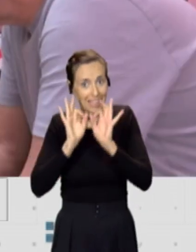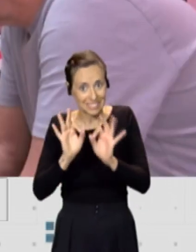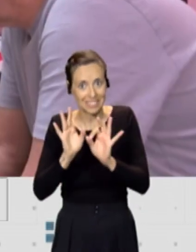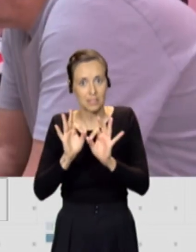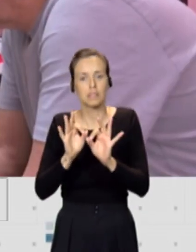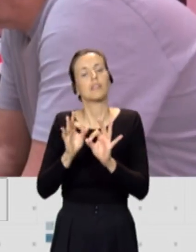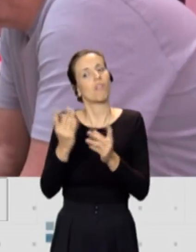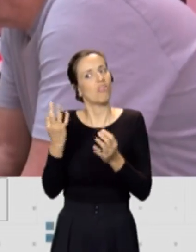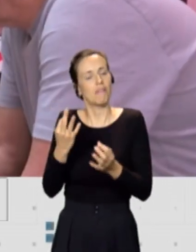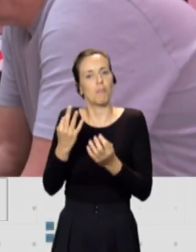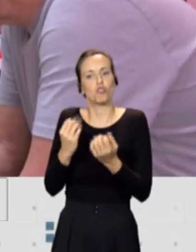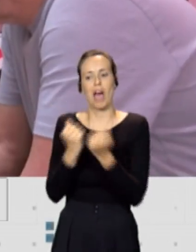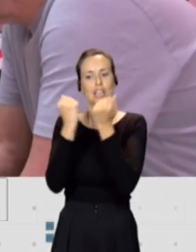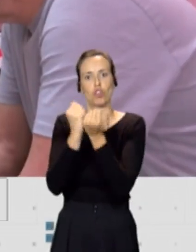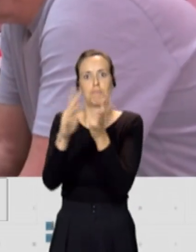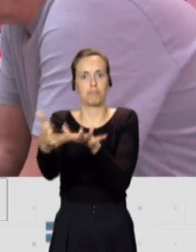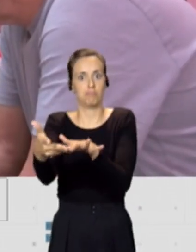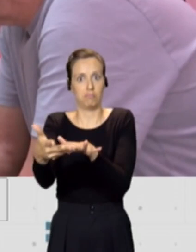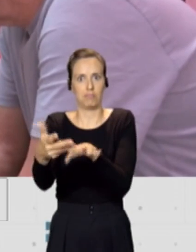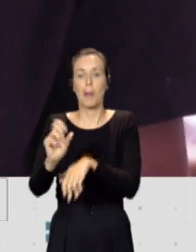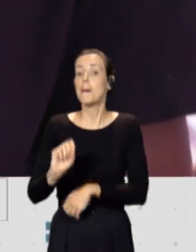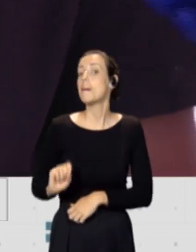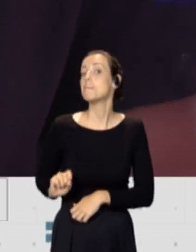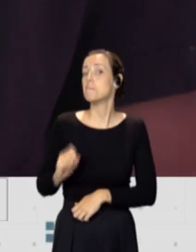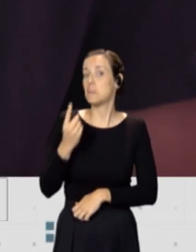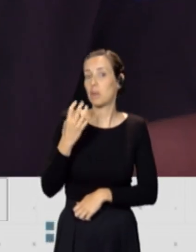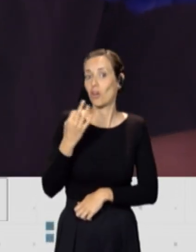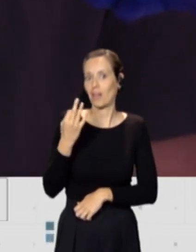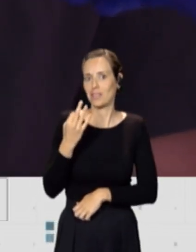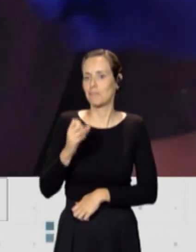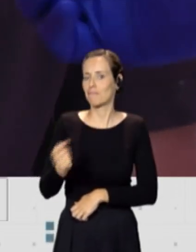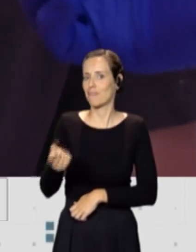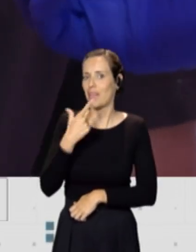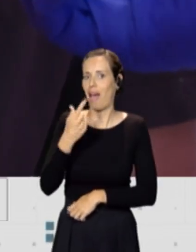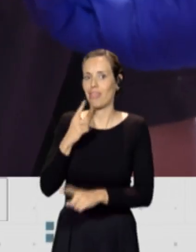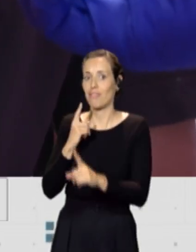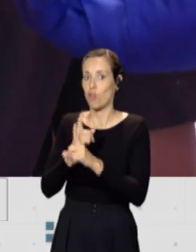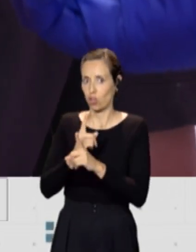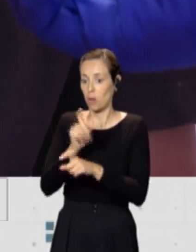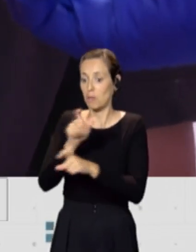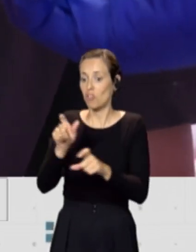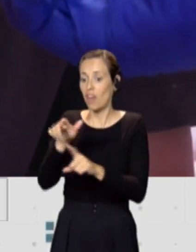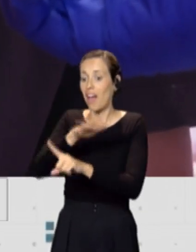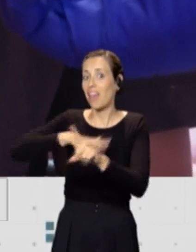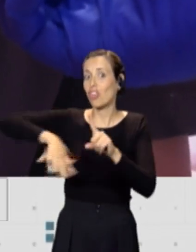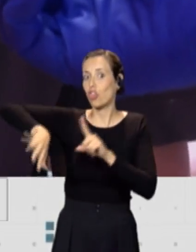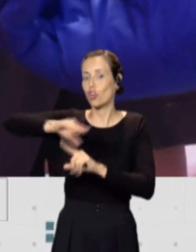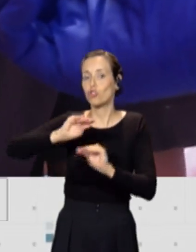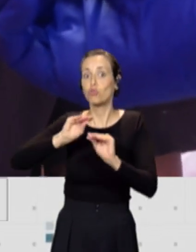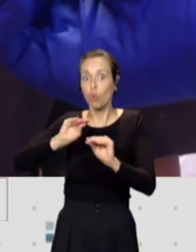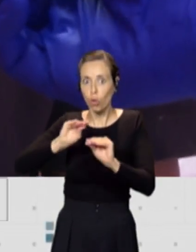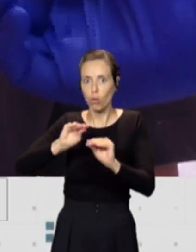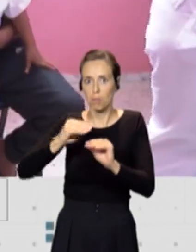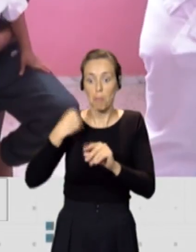¿no? Entonces, la primera actuación que se hace tiene que ver con administrar antibióticos al entorno de la persona que es diagnosticada de esta